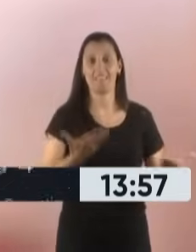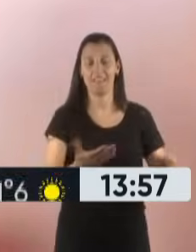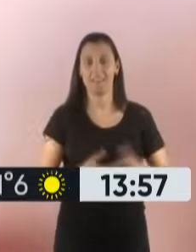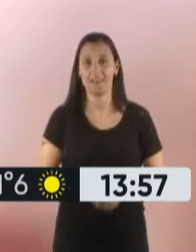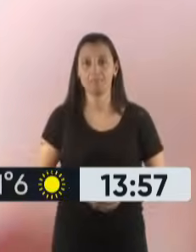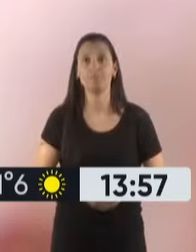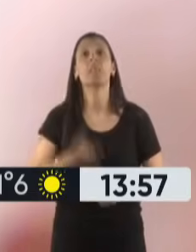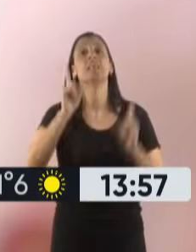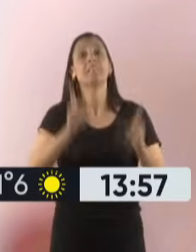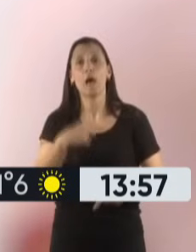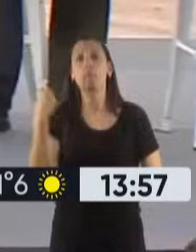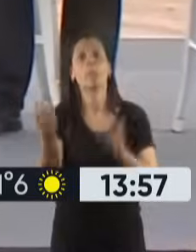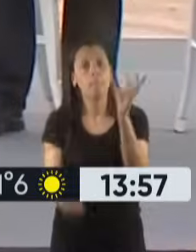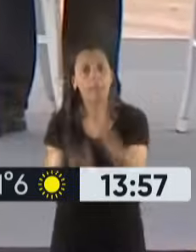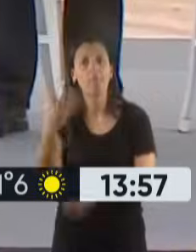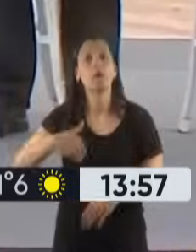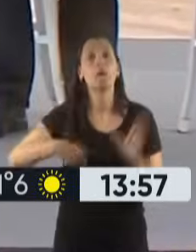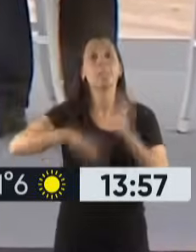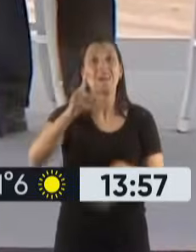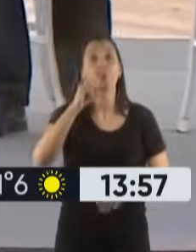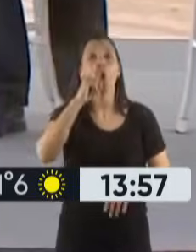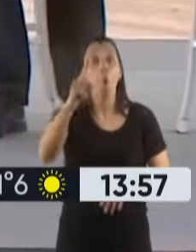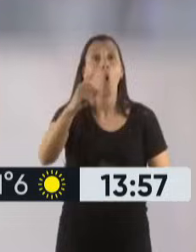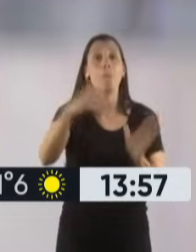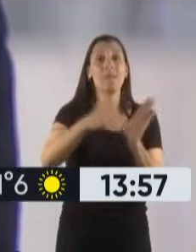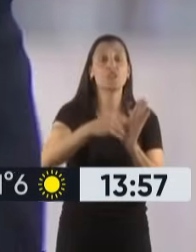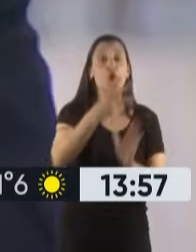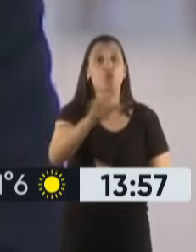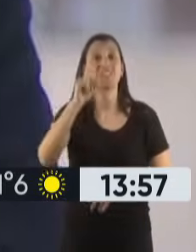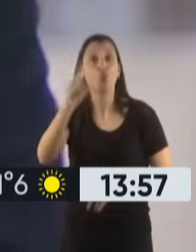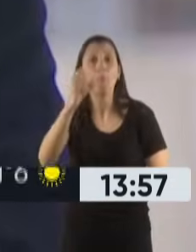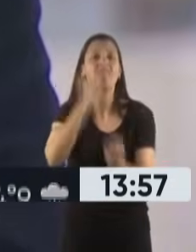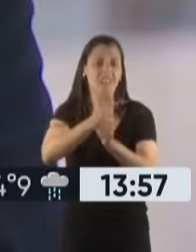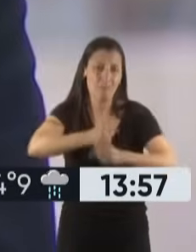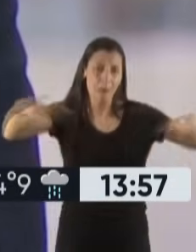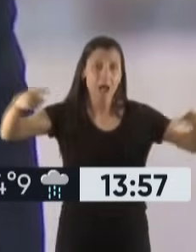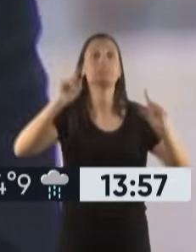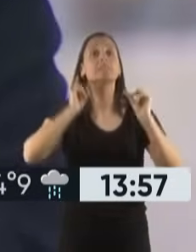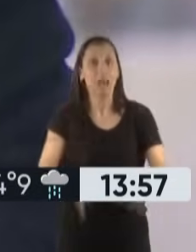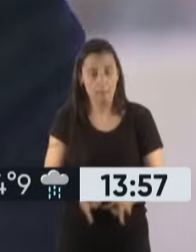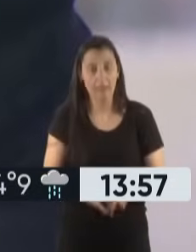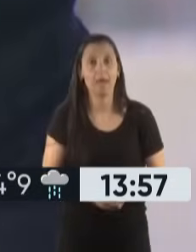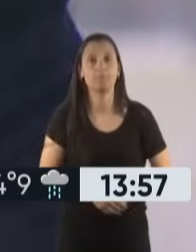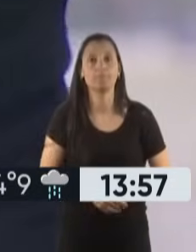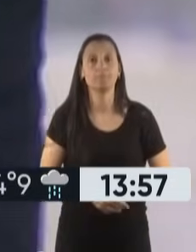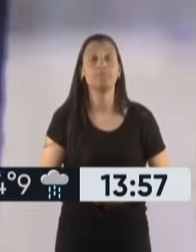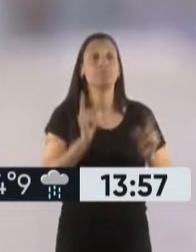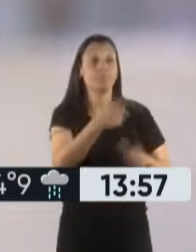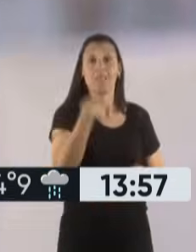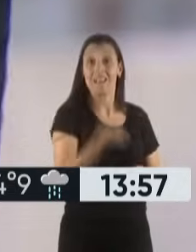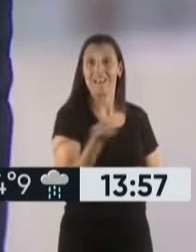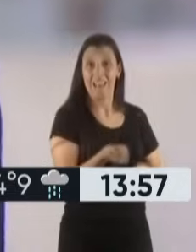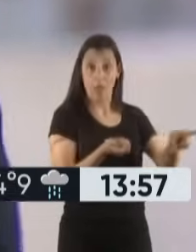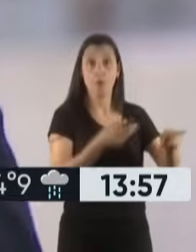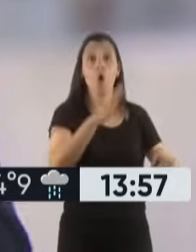Que creamos más de 1.200.000 puestos de trabajo. Que la UOCRA, como bien